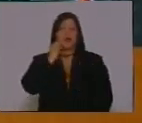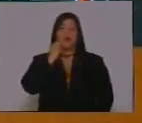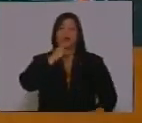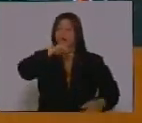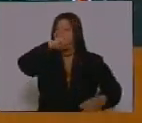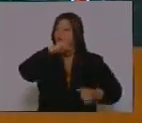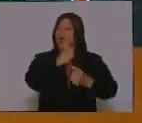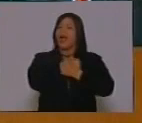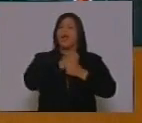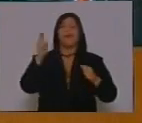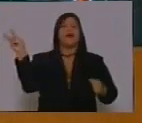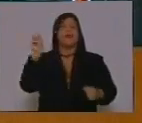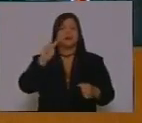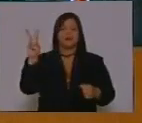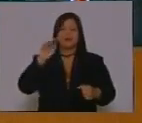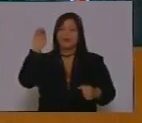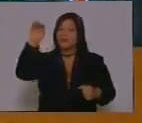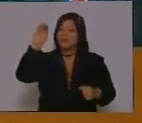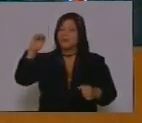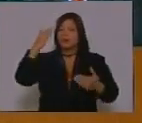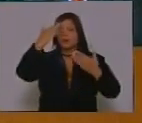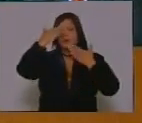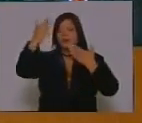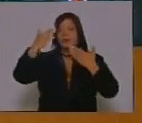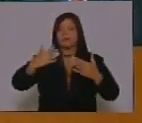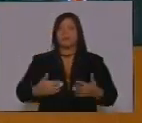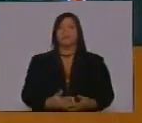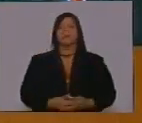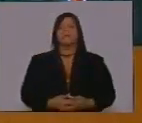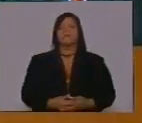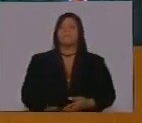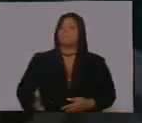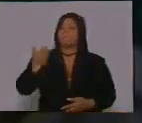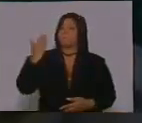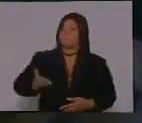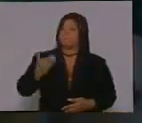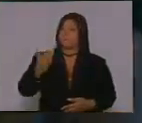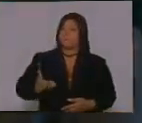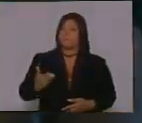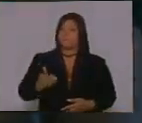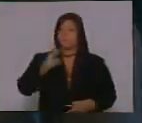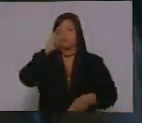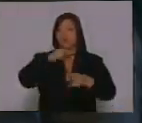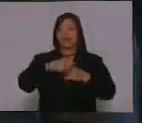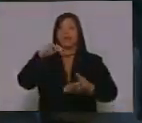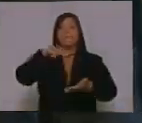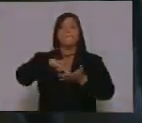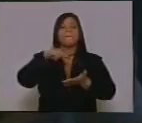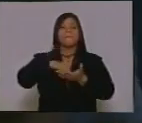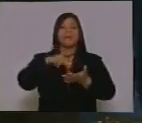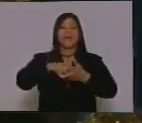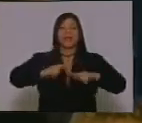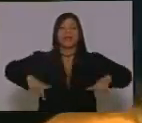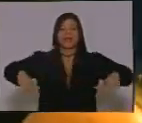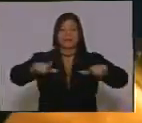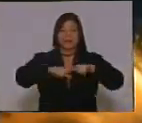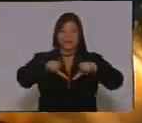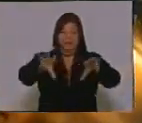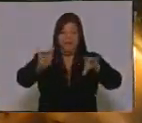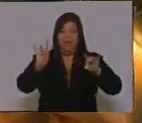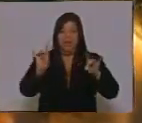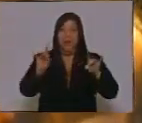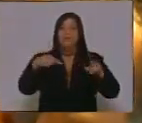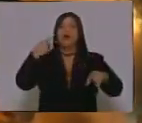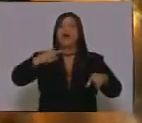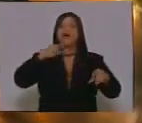esta patria y que apuestan por el futuro del país. Y muy importante que sea en Miranda el lugar que han escogido para